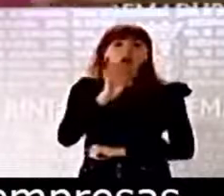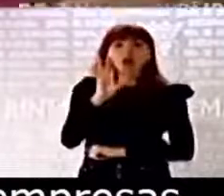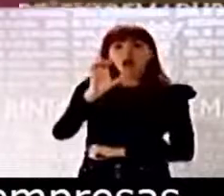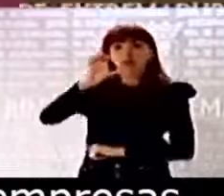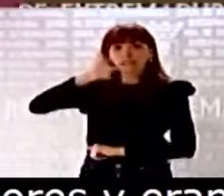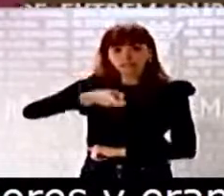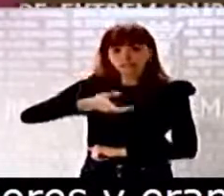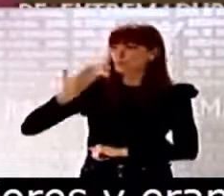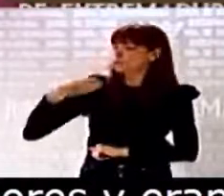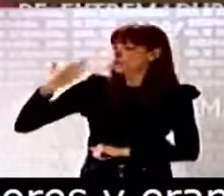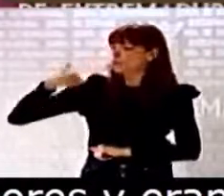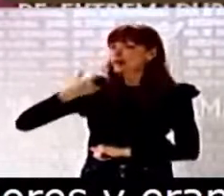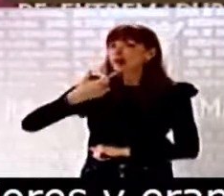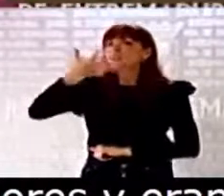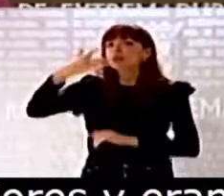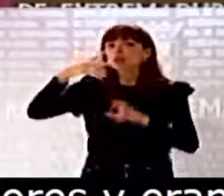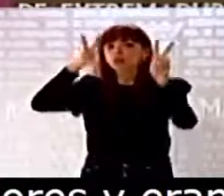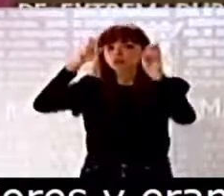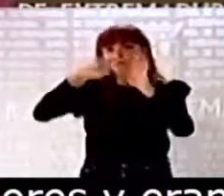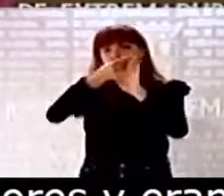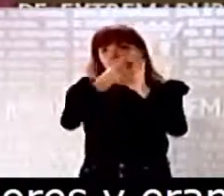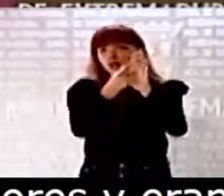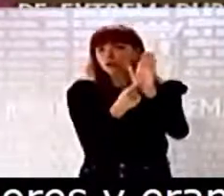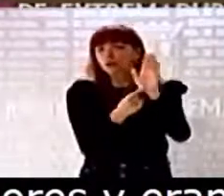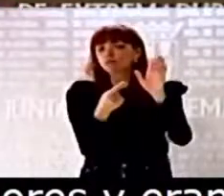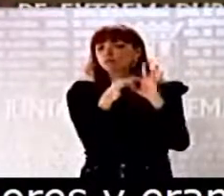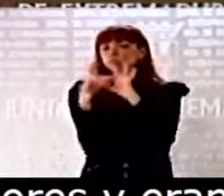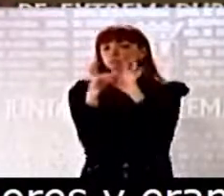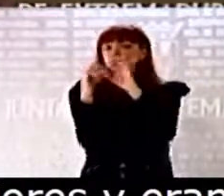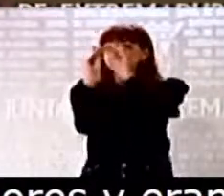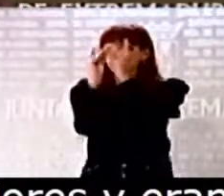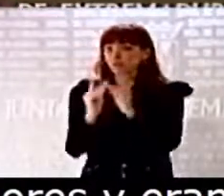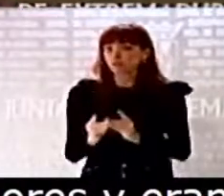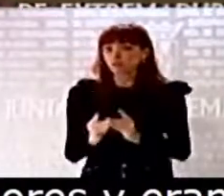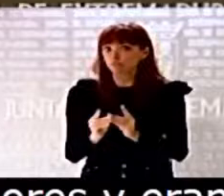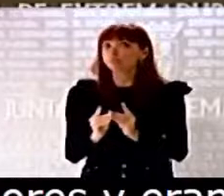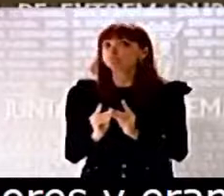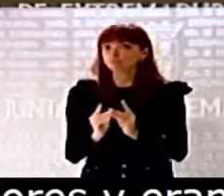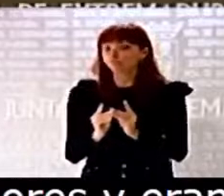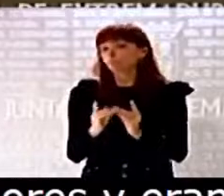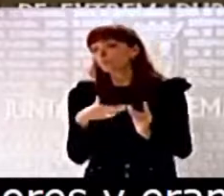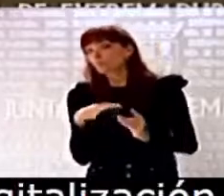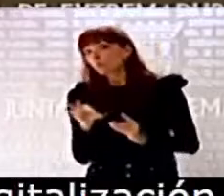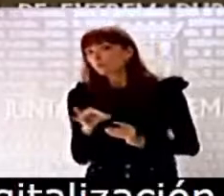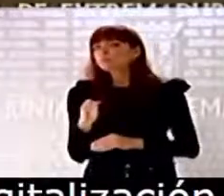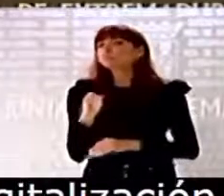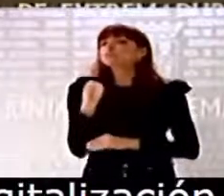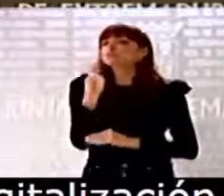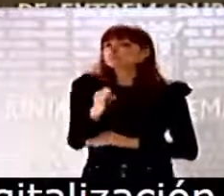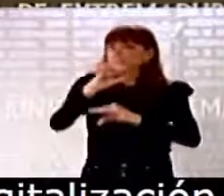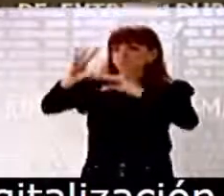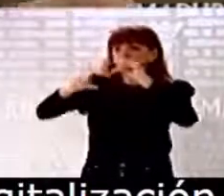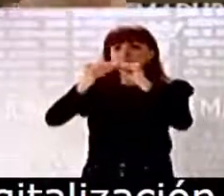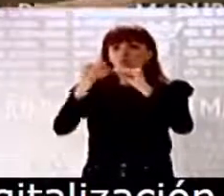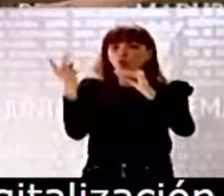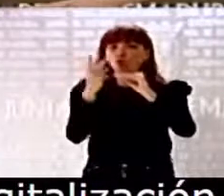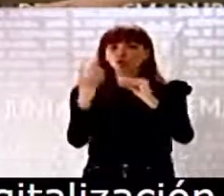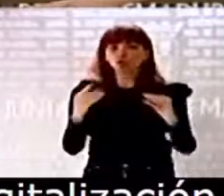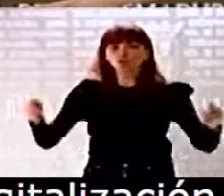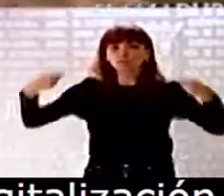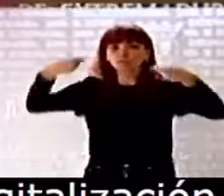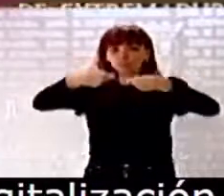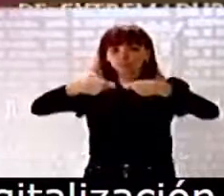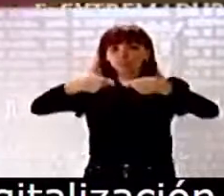5 acciones que tienen que ver con la digitalización susceptibles de acompañamiento por parte de esta subvención. Con esta